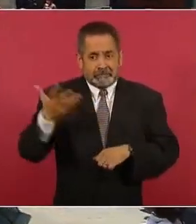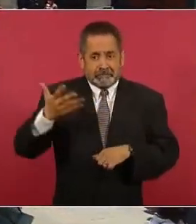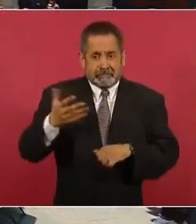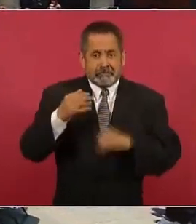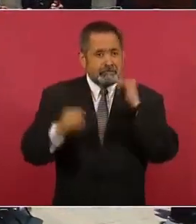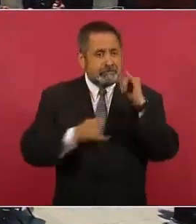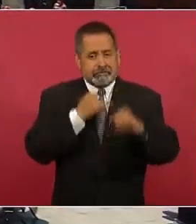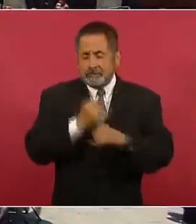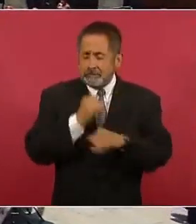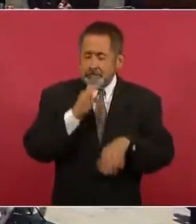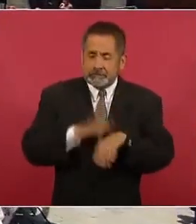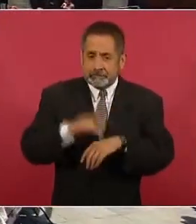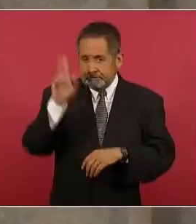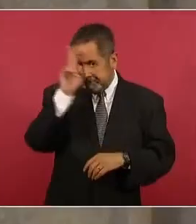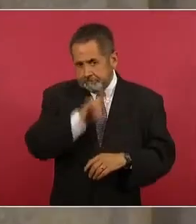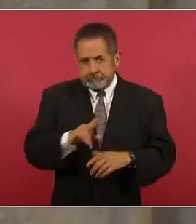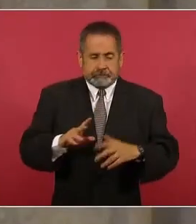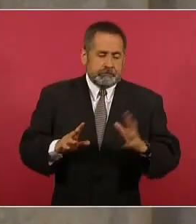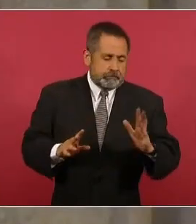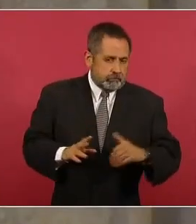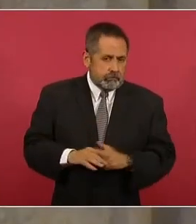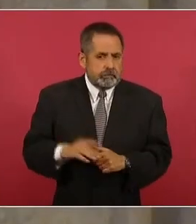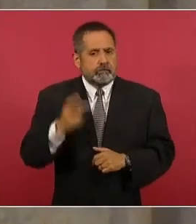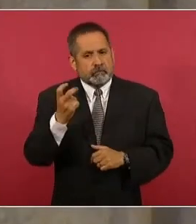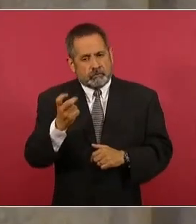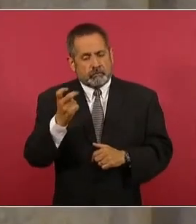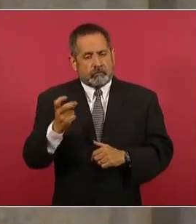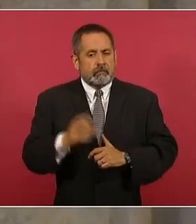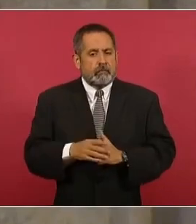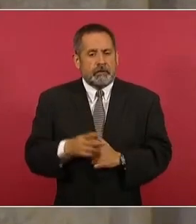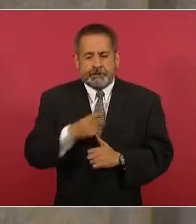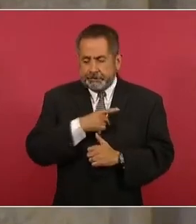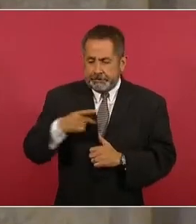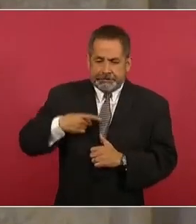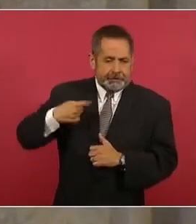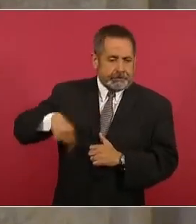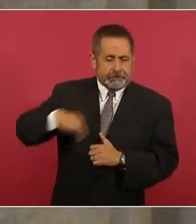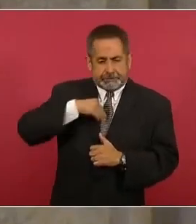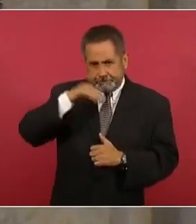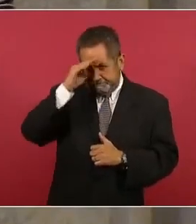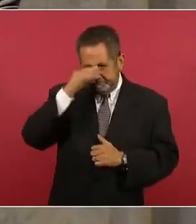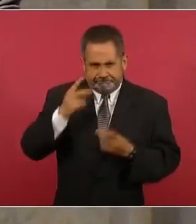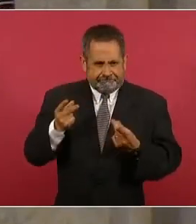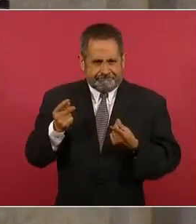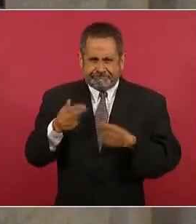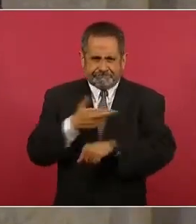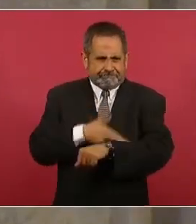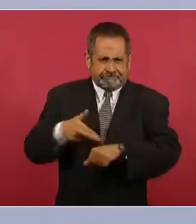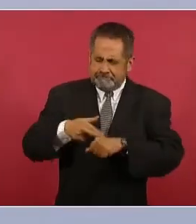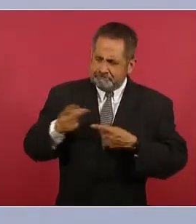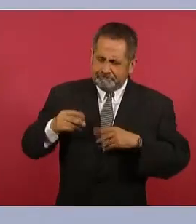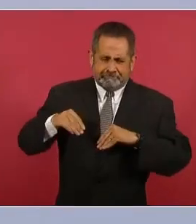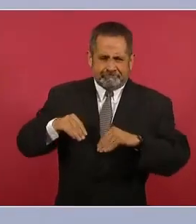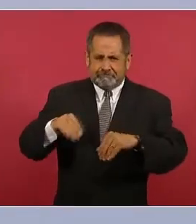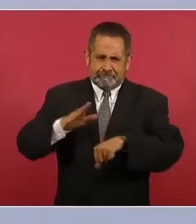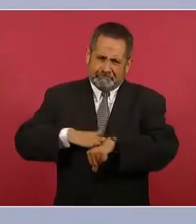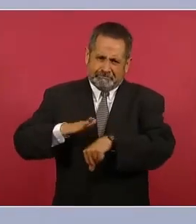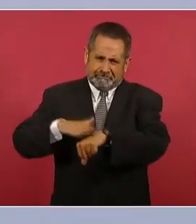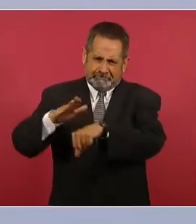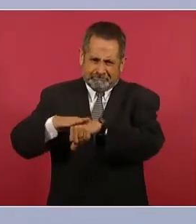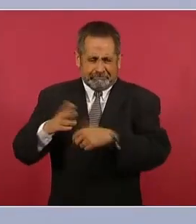nivel internacional. Entonces, tenemos que producir